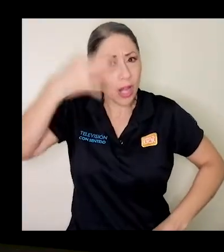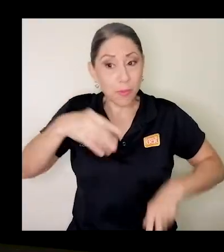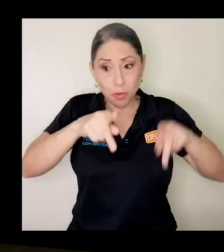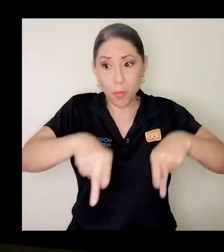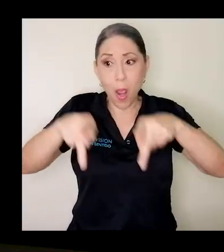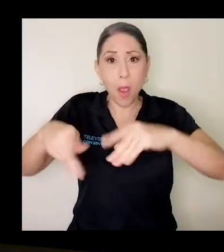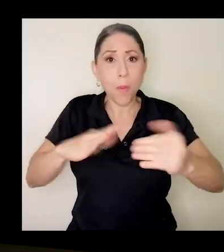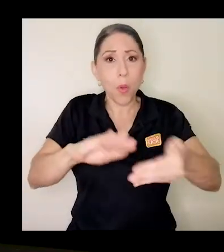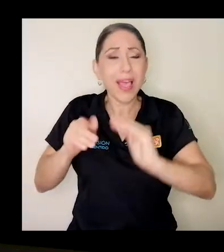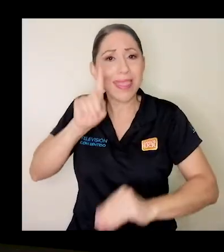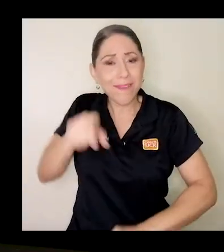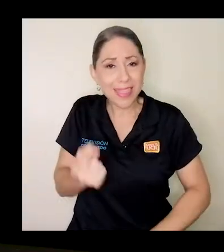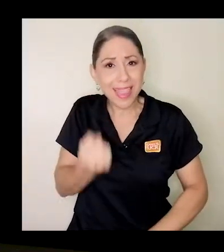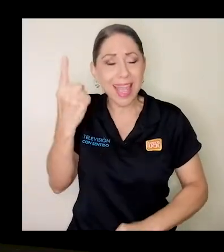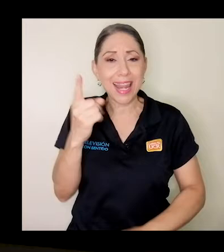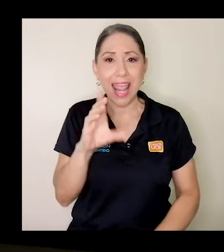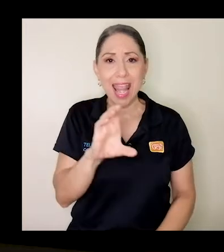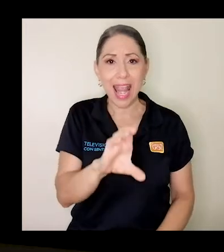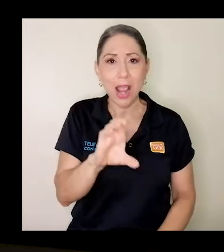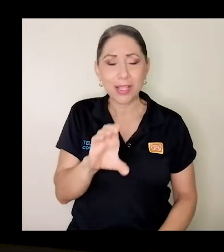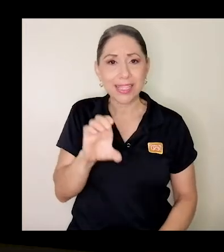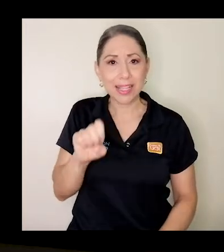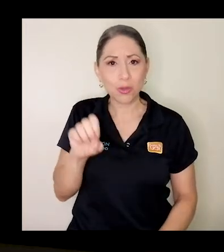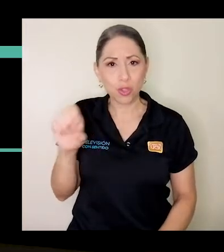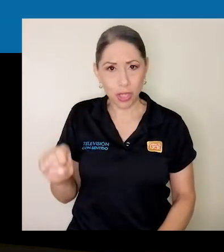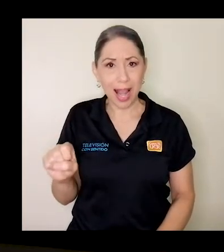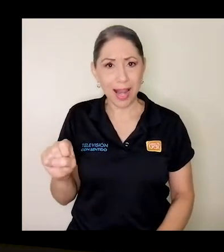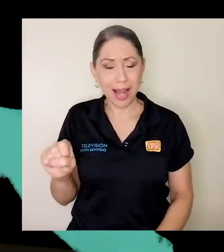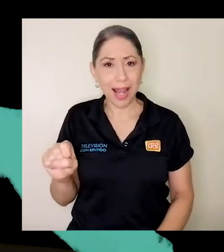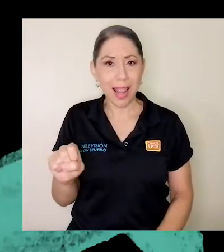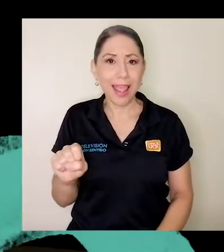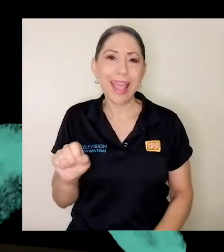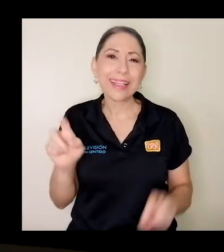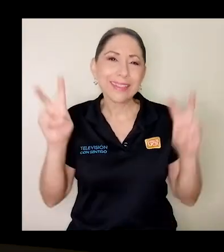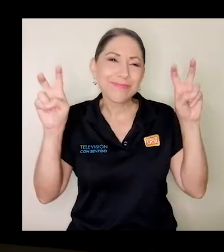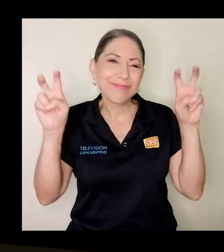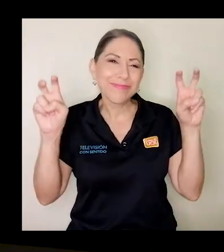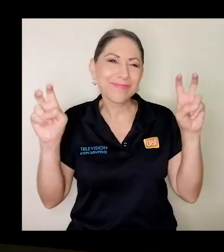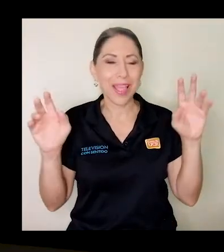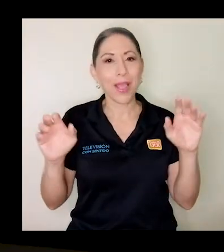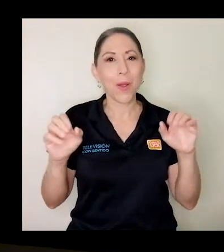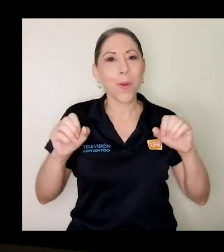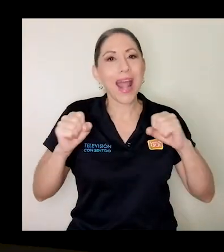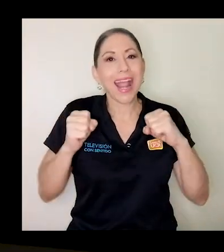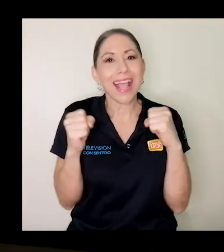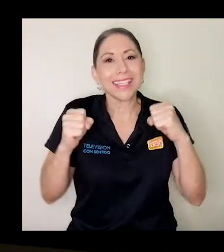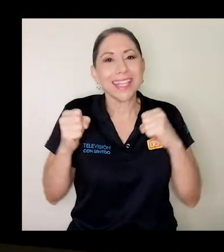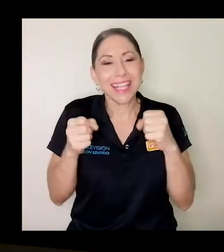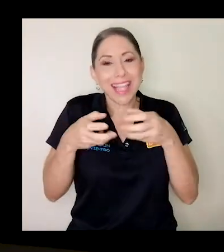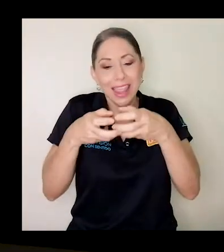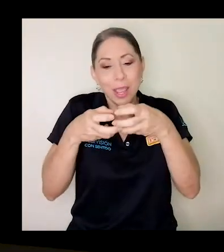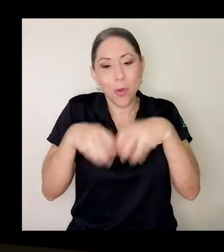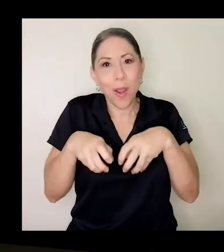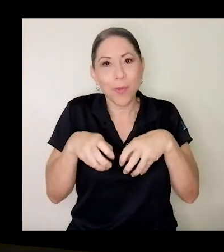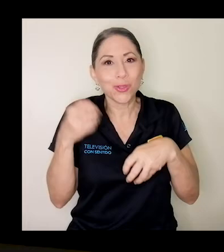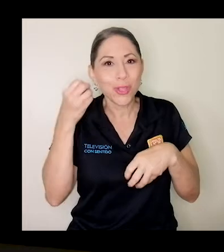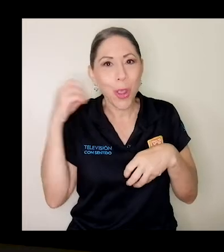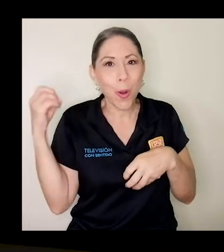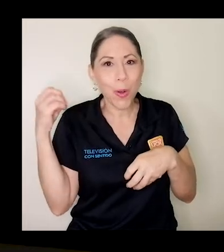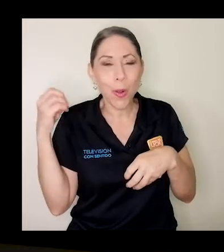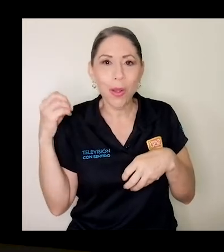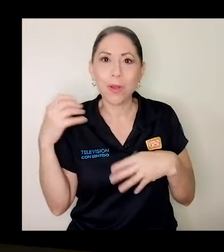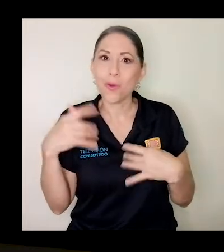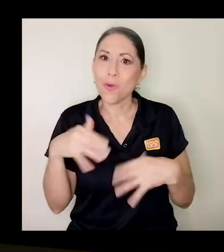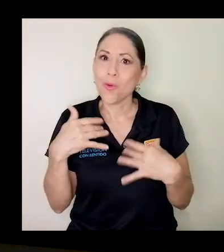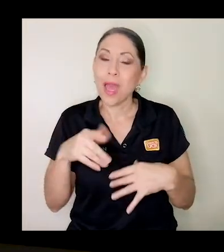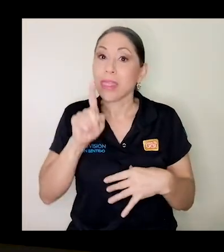que el pueblo tiene que entender que la Caja Costarricense de Seguros Sociales es una gallinita de los huevos de oro. y que